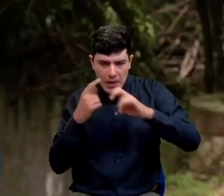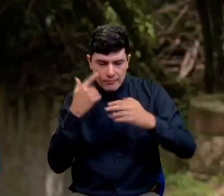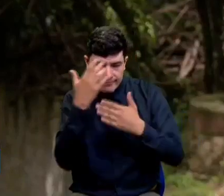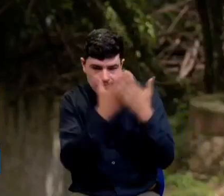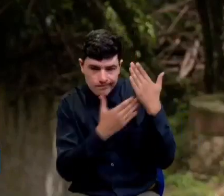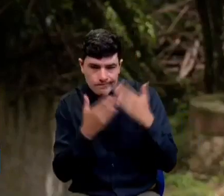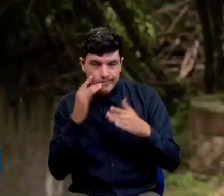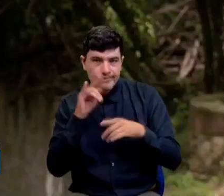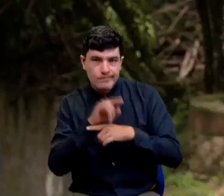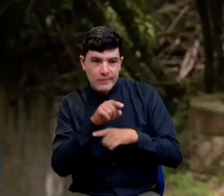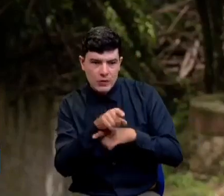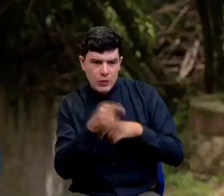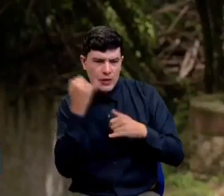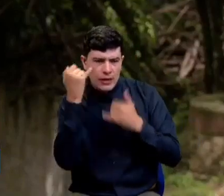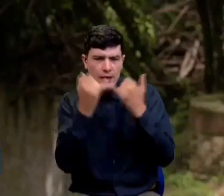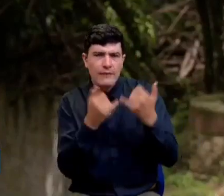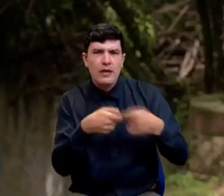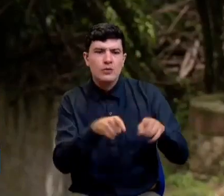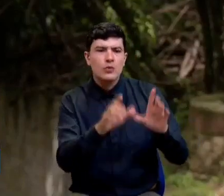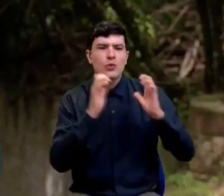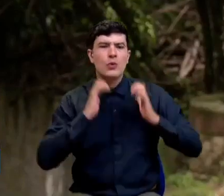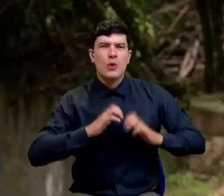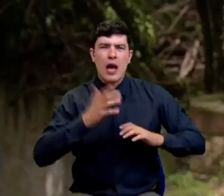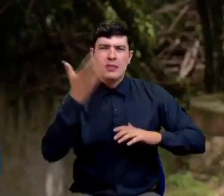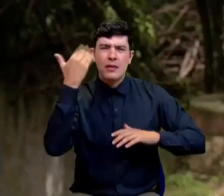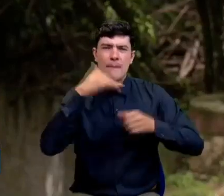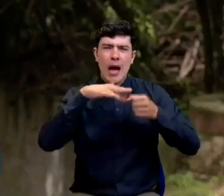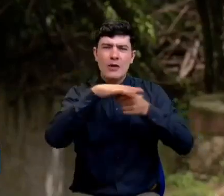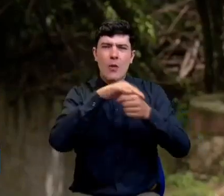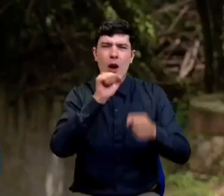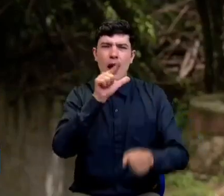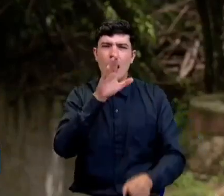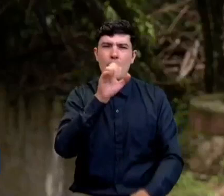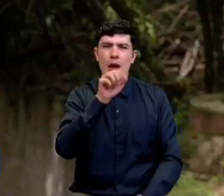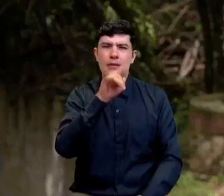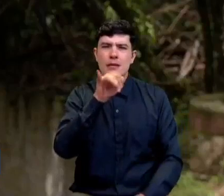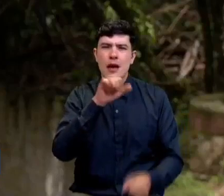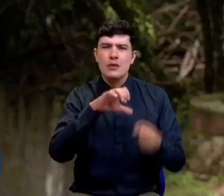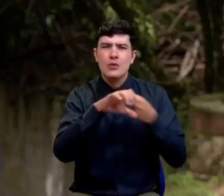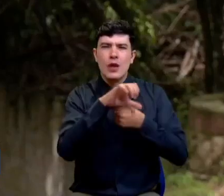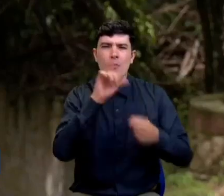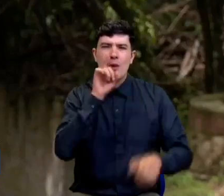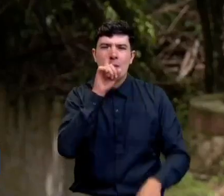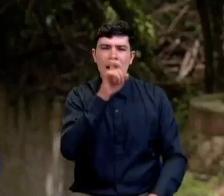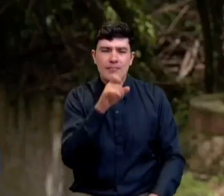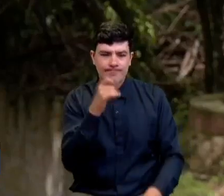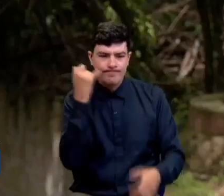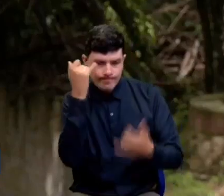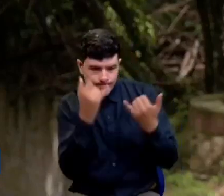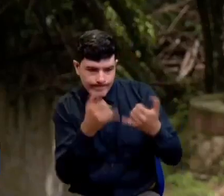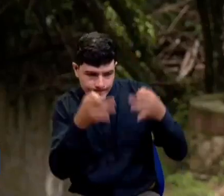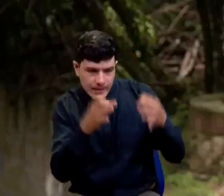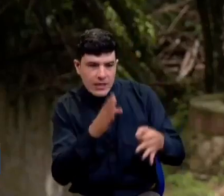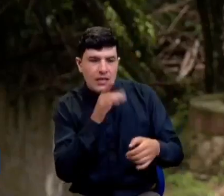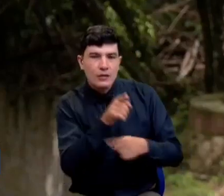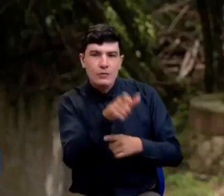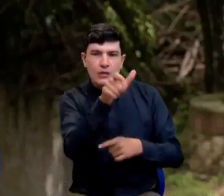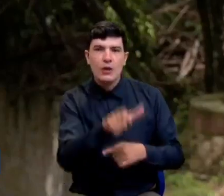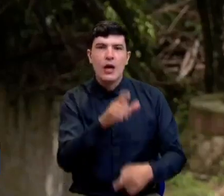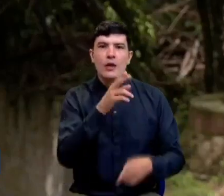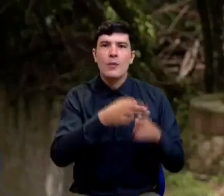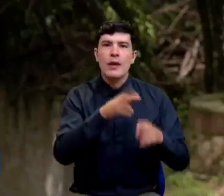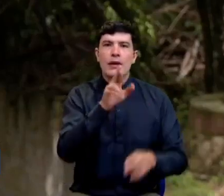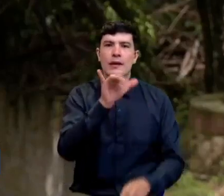pocos días en zona boscosa del barrio Albania, en Bucaramanga, aseguró que el cuerpo se trataría de Ricardo